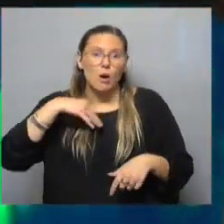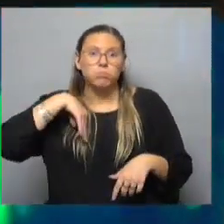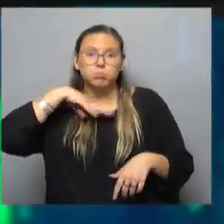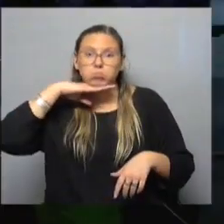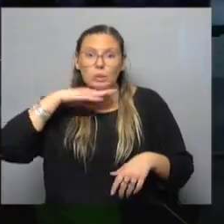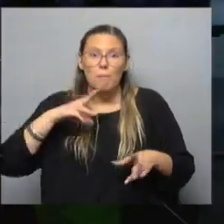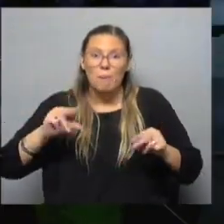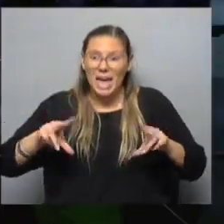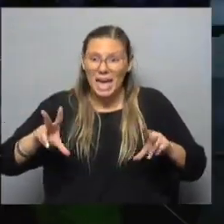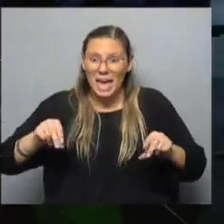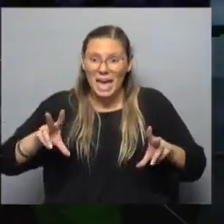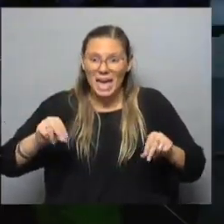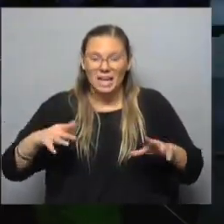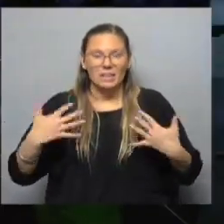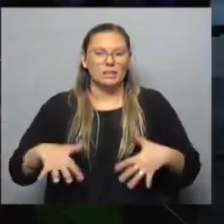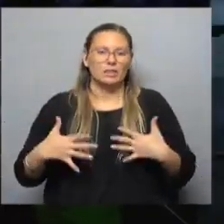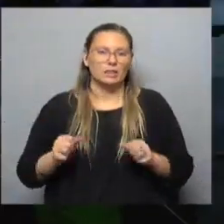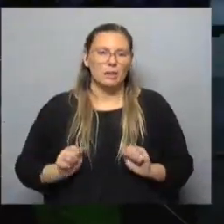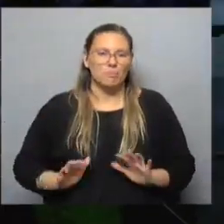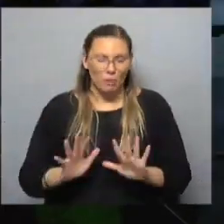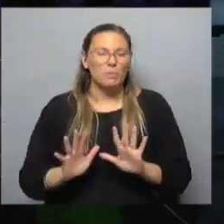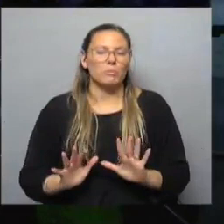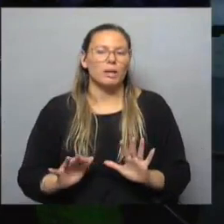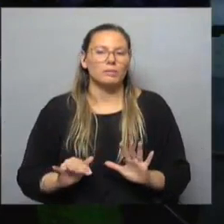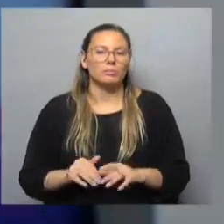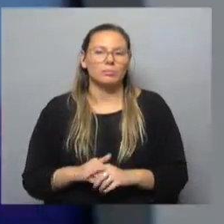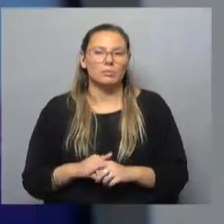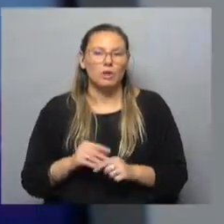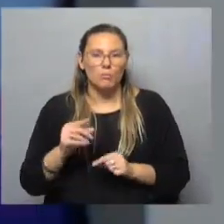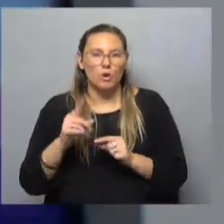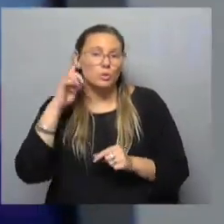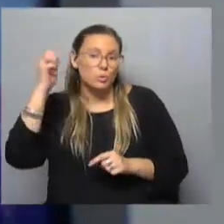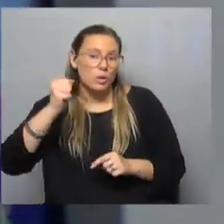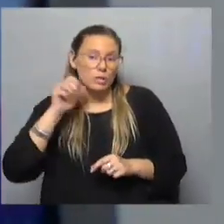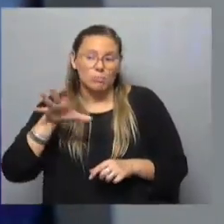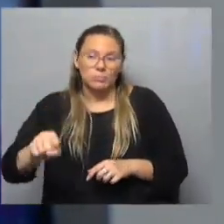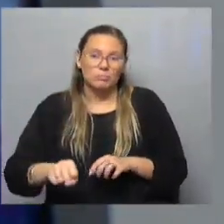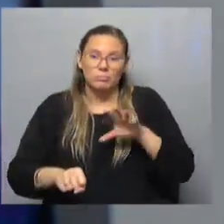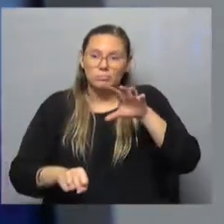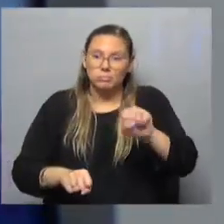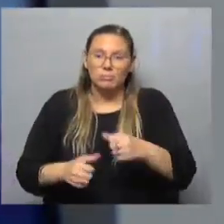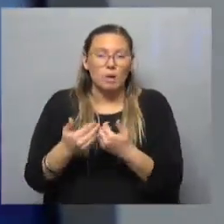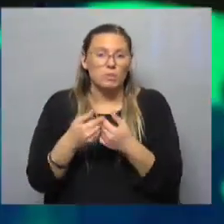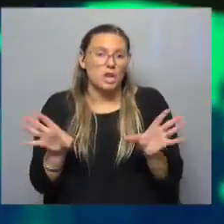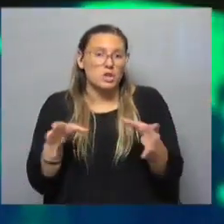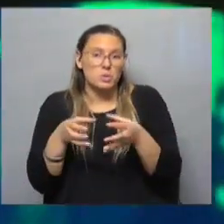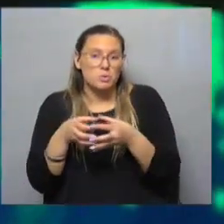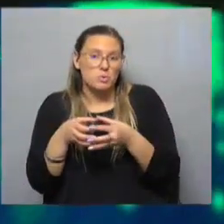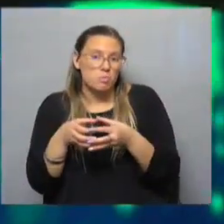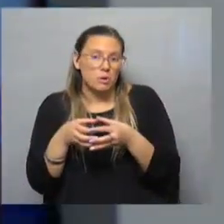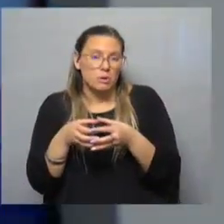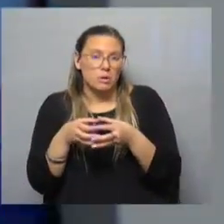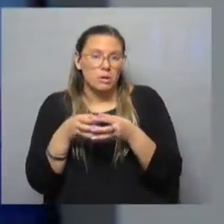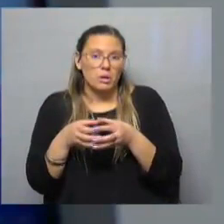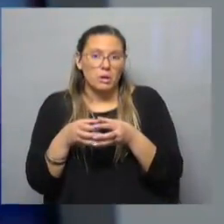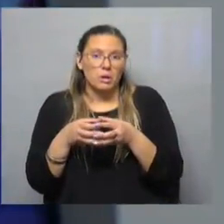como... Estamos preparados. Estamos preparados. Como que van cumpliendo sueños, ¿no? Porque arrancaron como una banda que